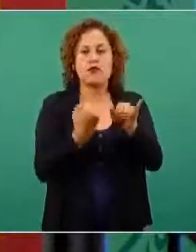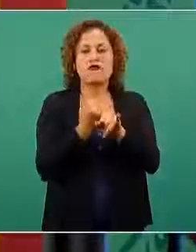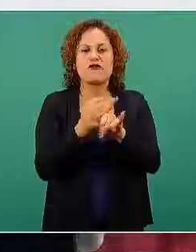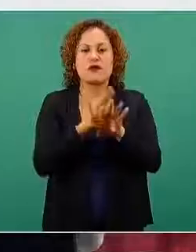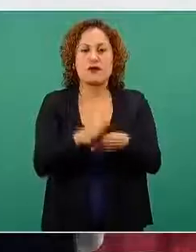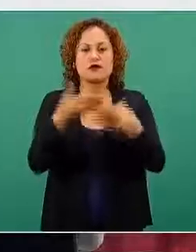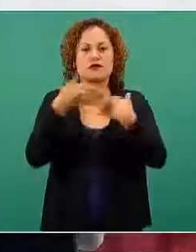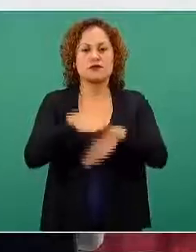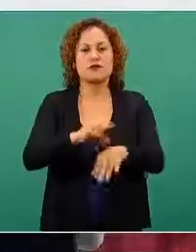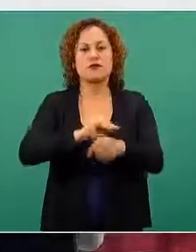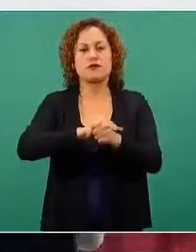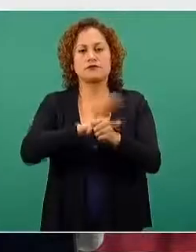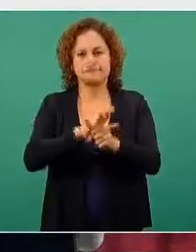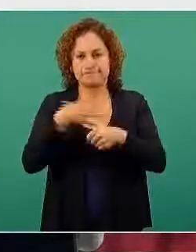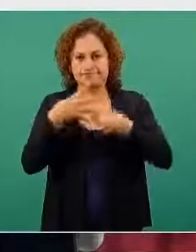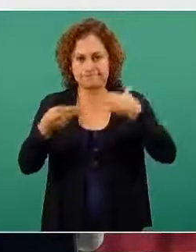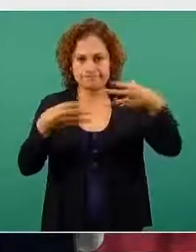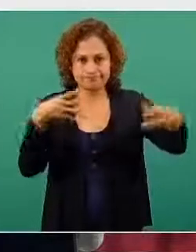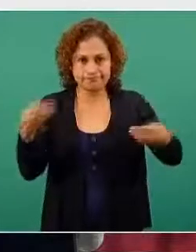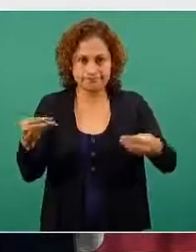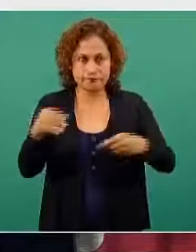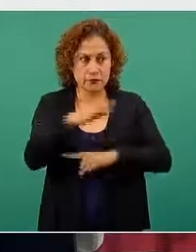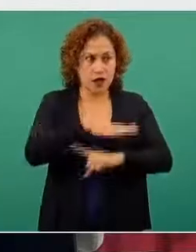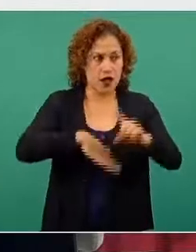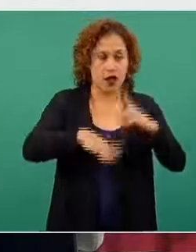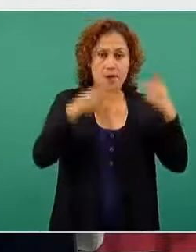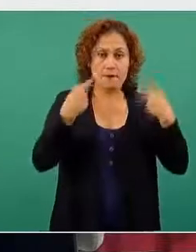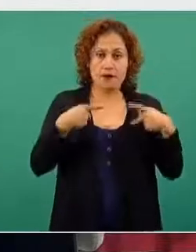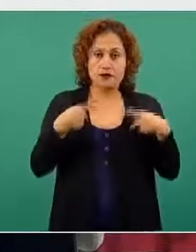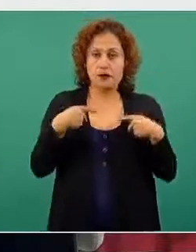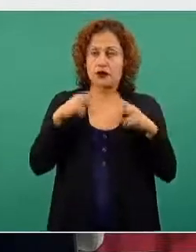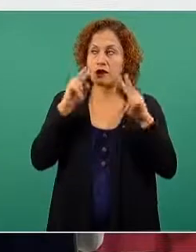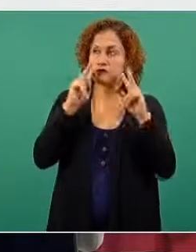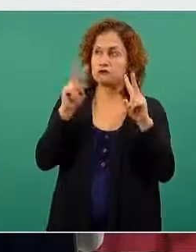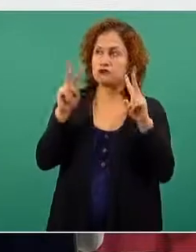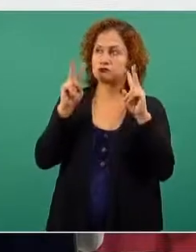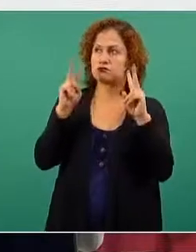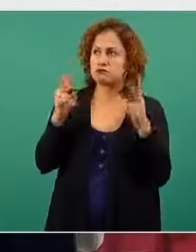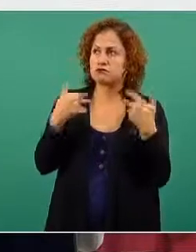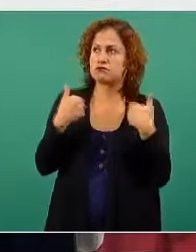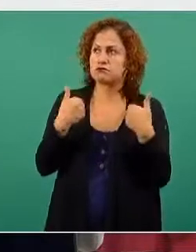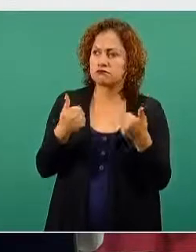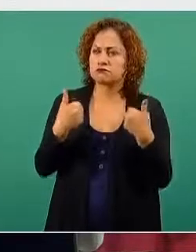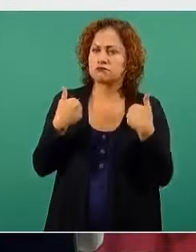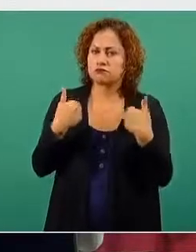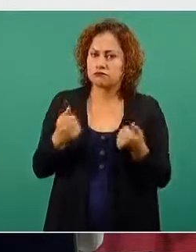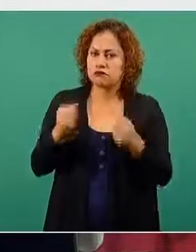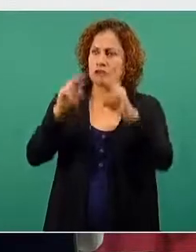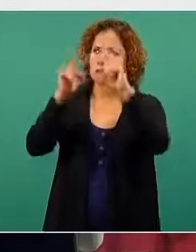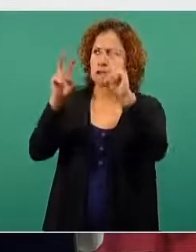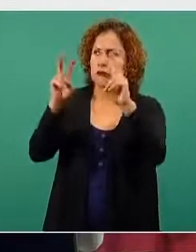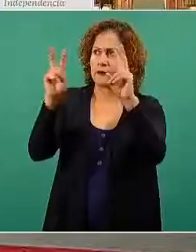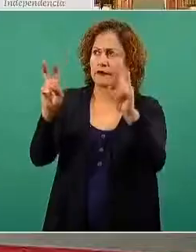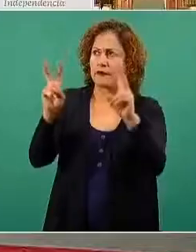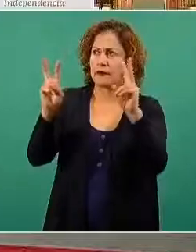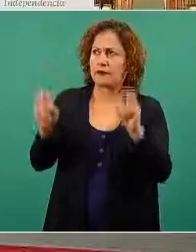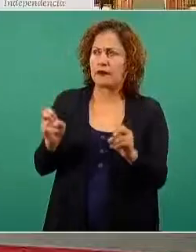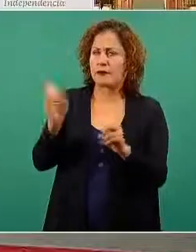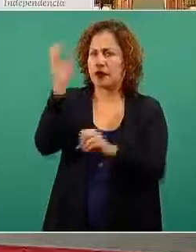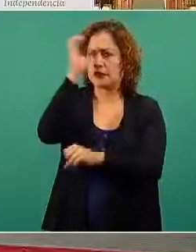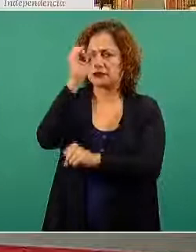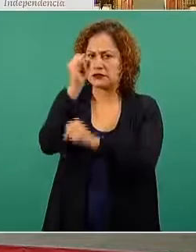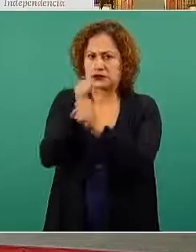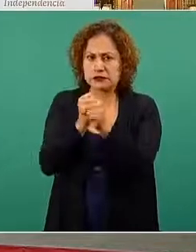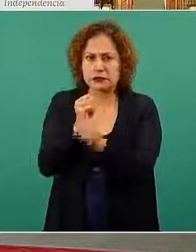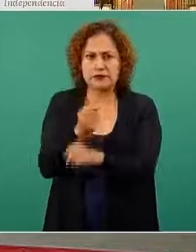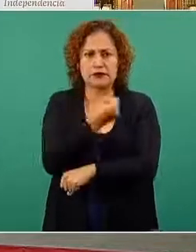así nuestra gente se iba informando de información técnica, científica, veraz y de primera